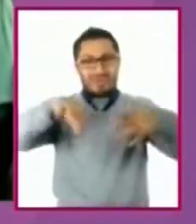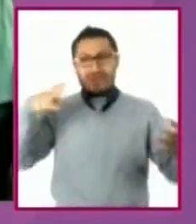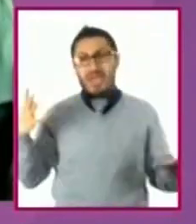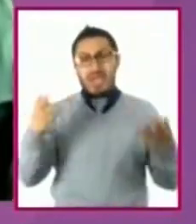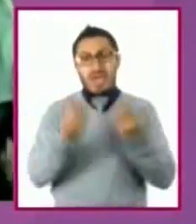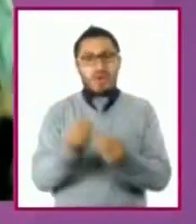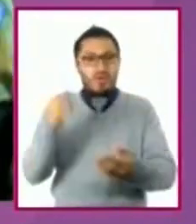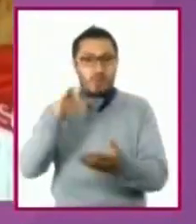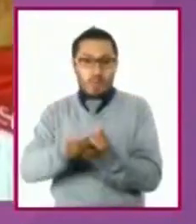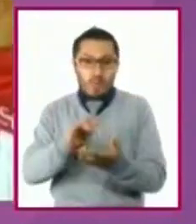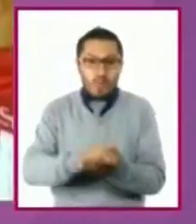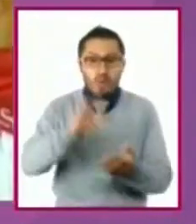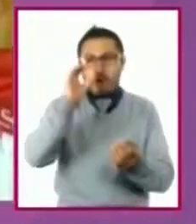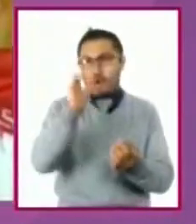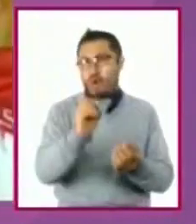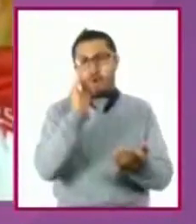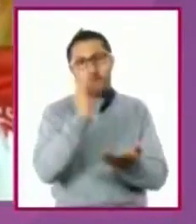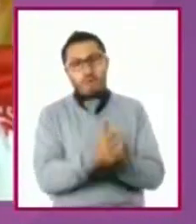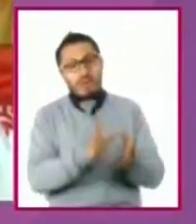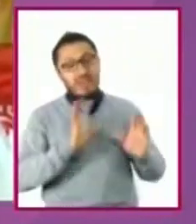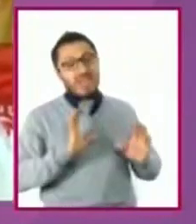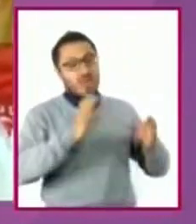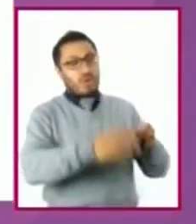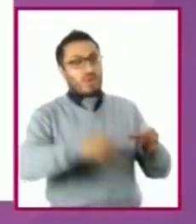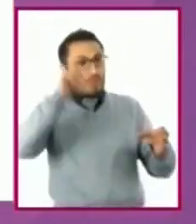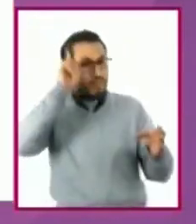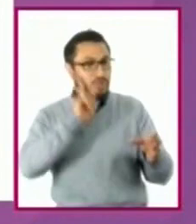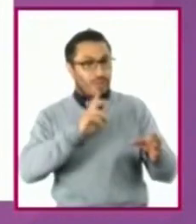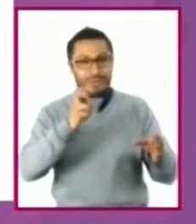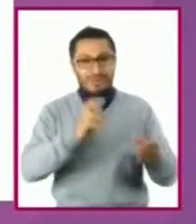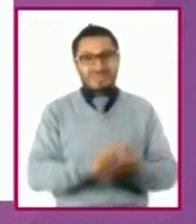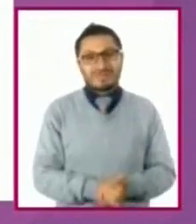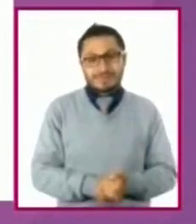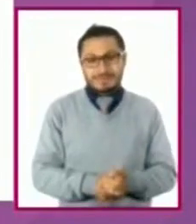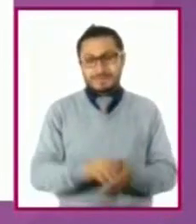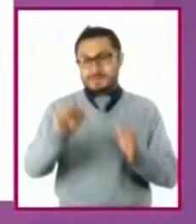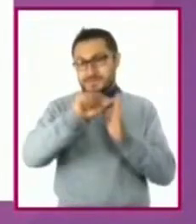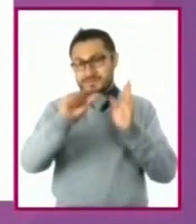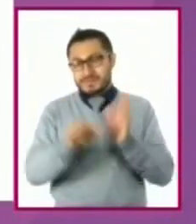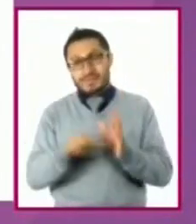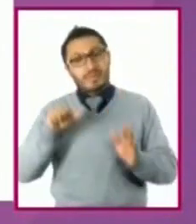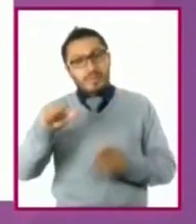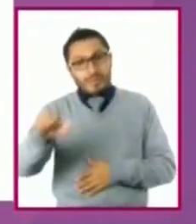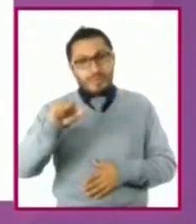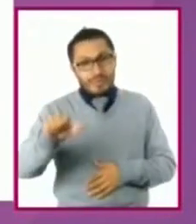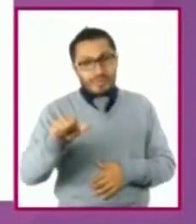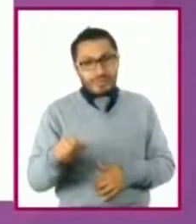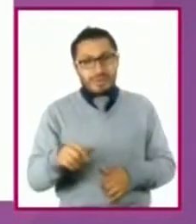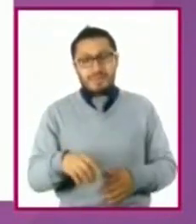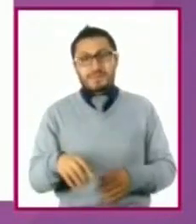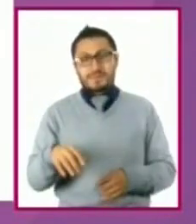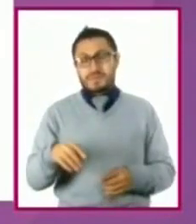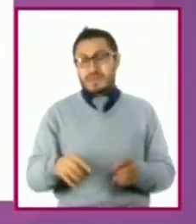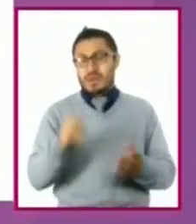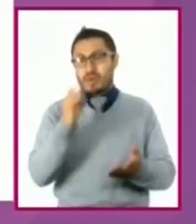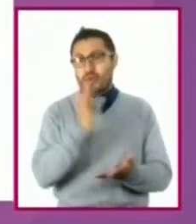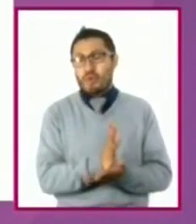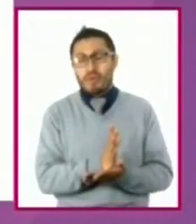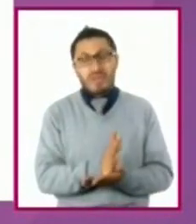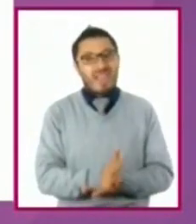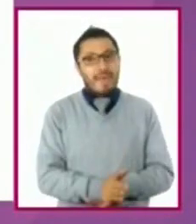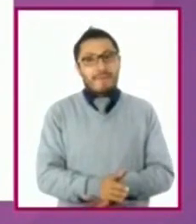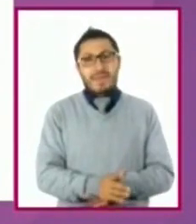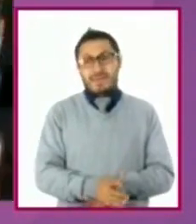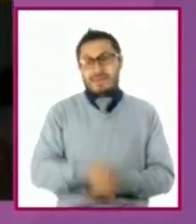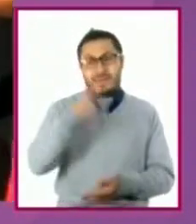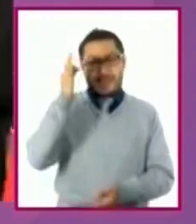esposos o en zonas exclusivas destinadas para ellas. El artículo 16 establece que solo mediante el libre y pleno consentimiento